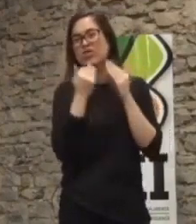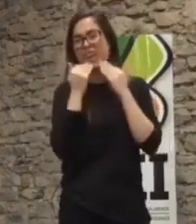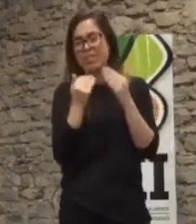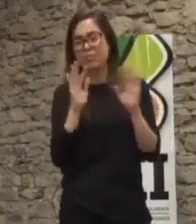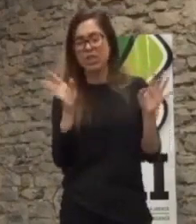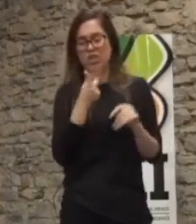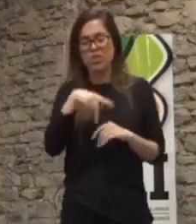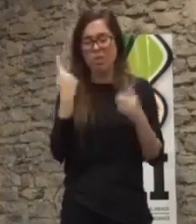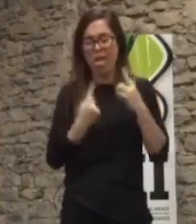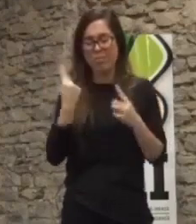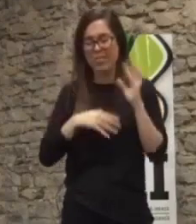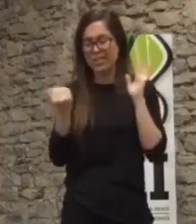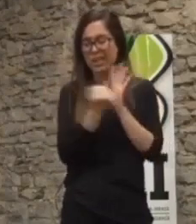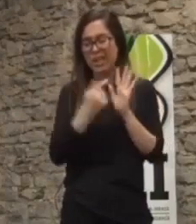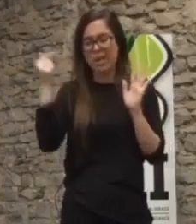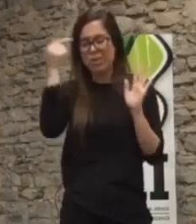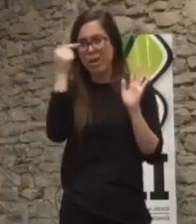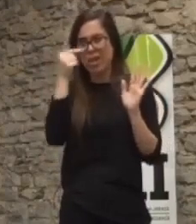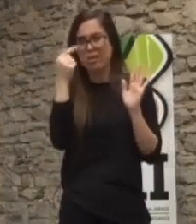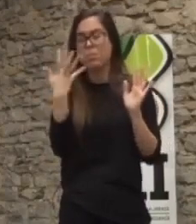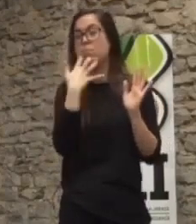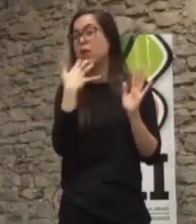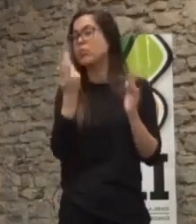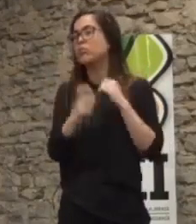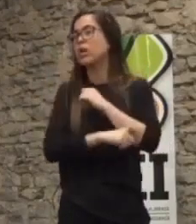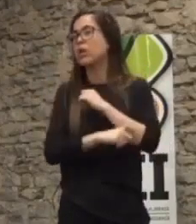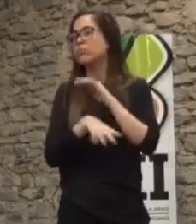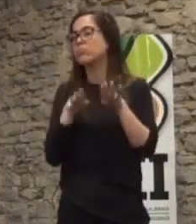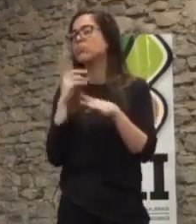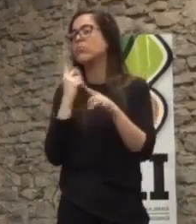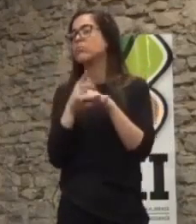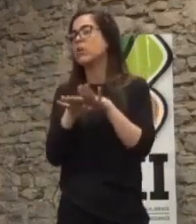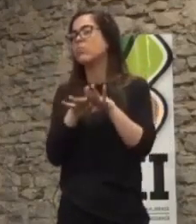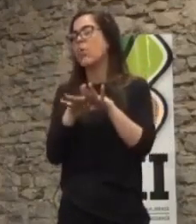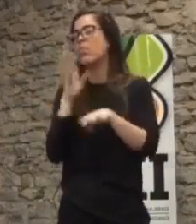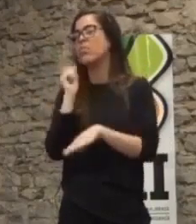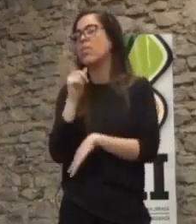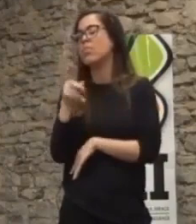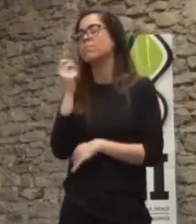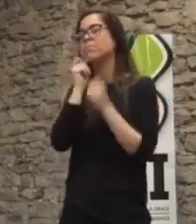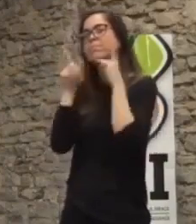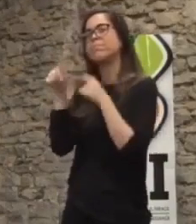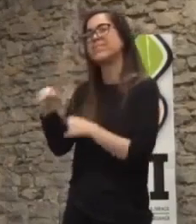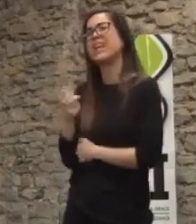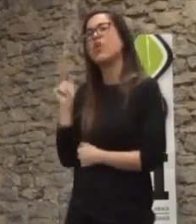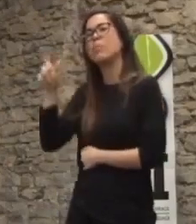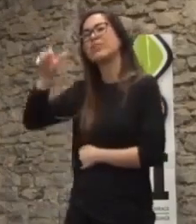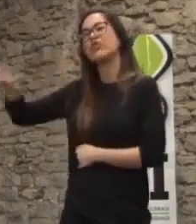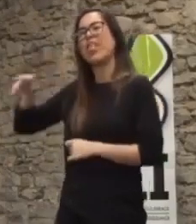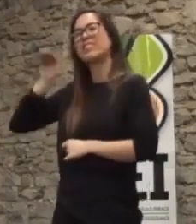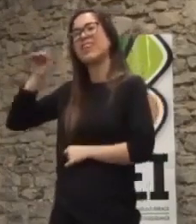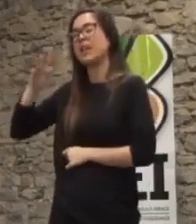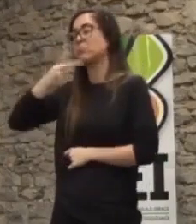estereotipos negativos, en el caso de la estrategia antirrumores, hacia personas de origen extranjero, ¿no? Los construimos casi sin darnos